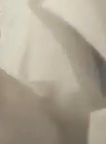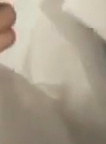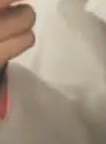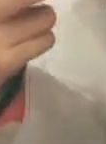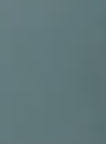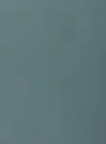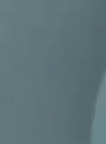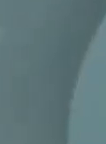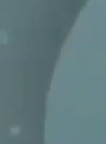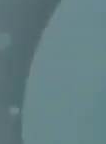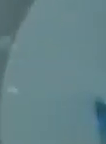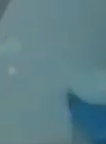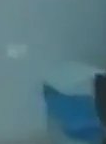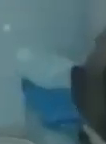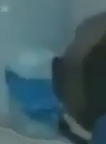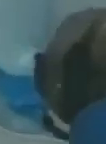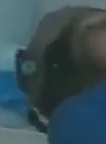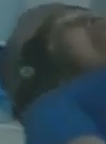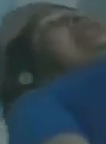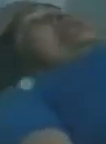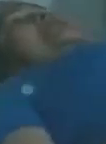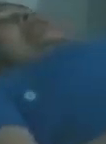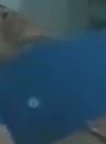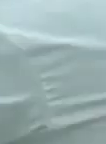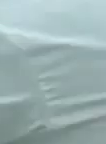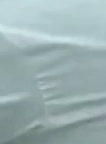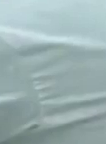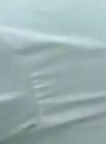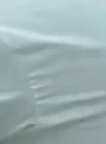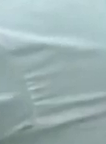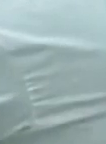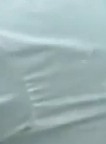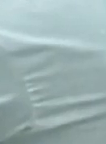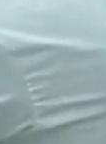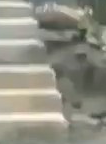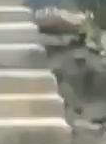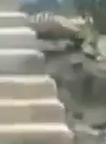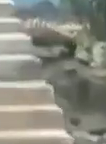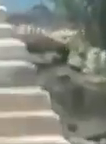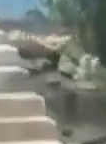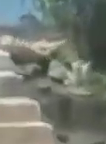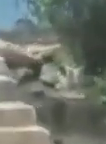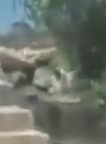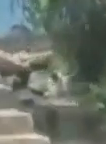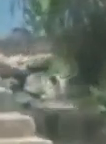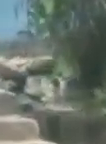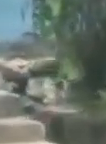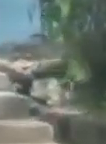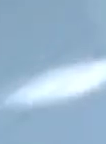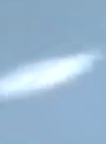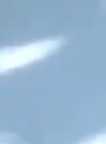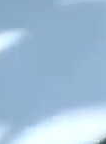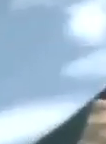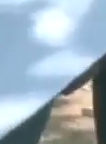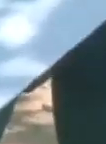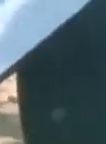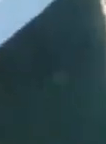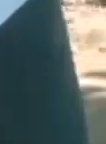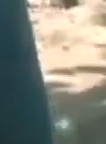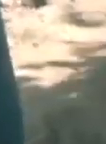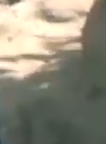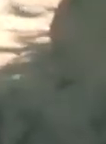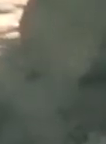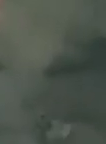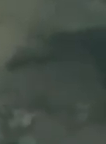lo extraordinario se va haciendo cotidiano, es que estamos en una revolución. La misión Barrio Adentro no tiene precedentes